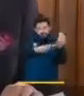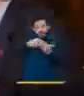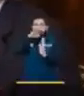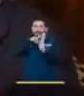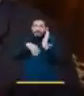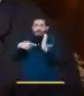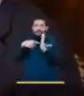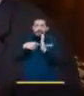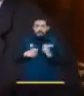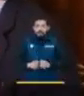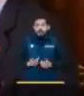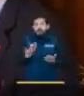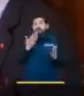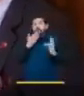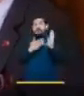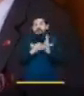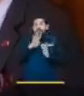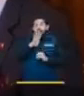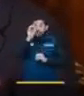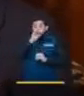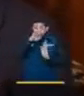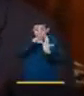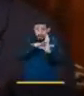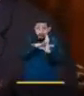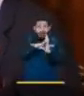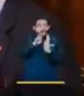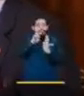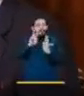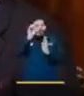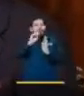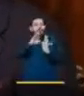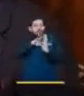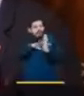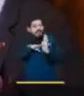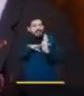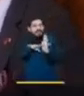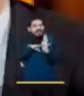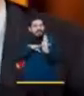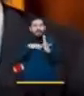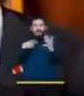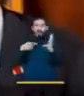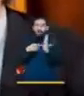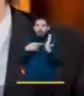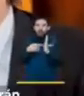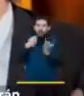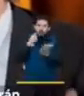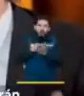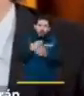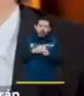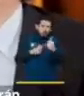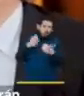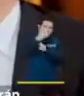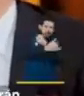el 2023 bajará del 4% al 2%. Con